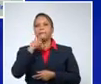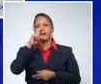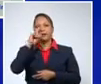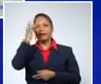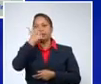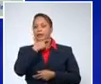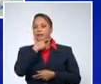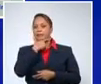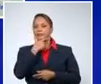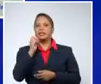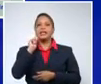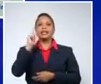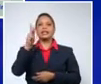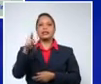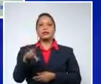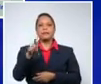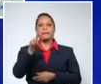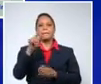con